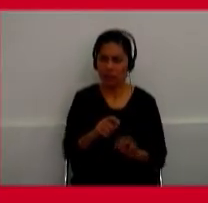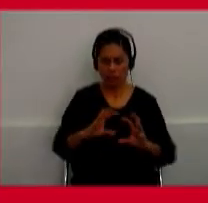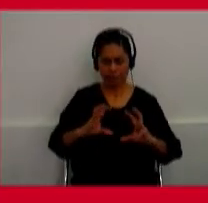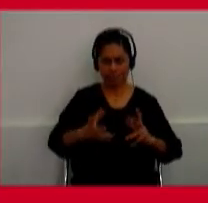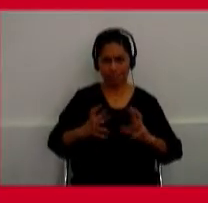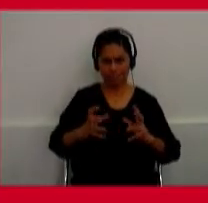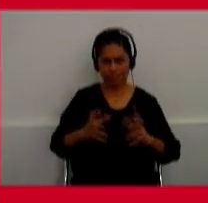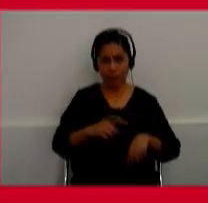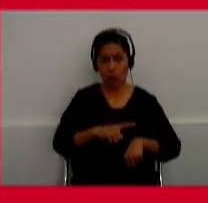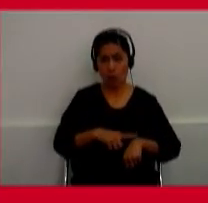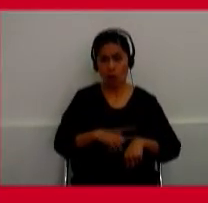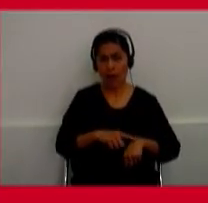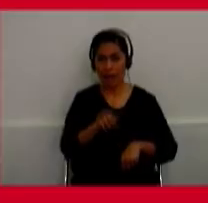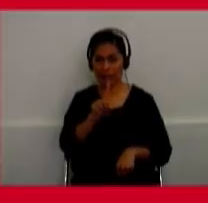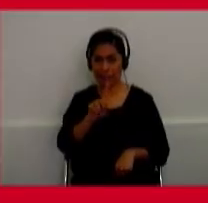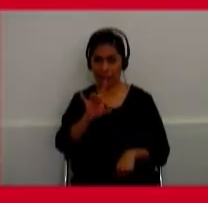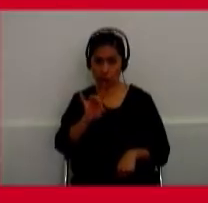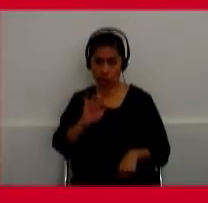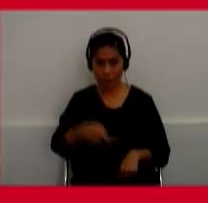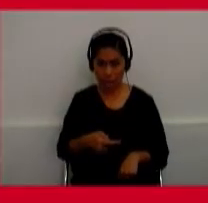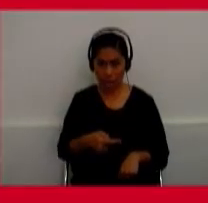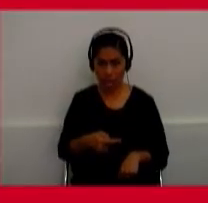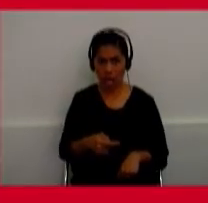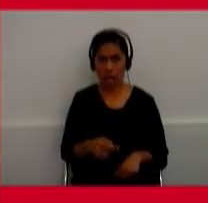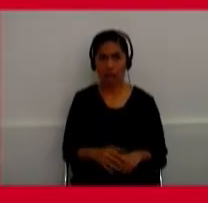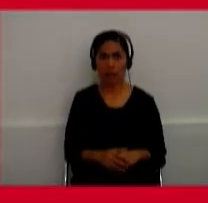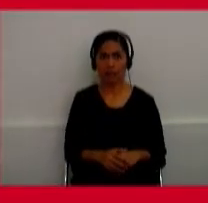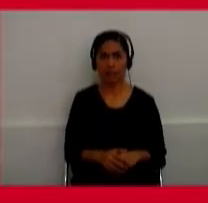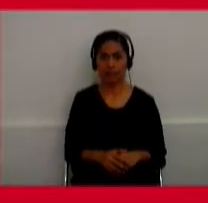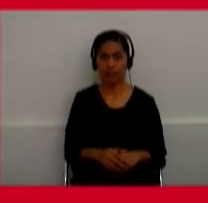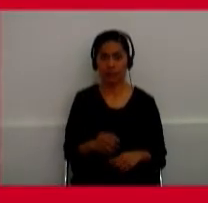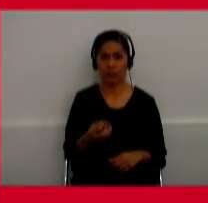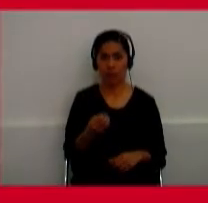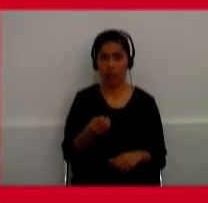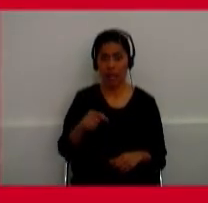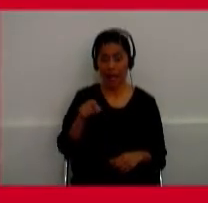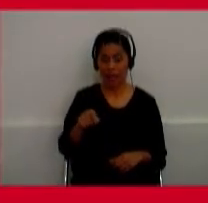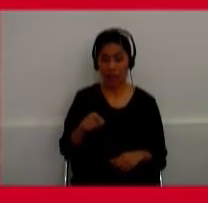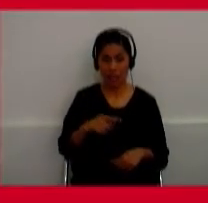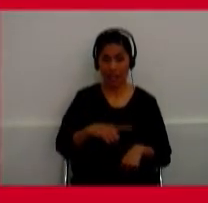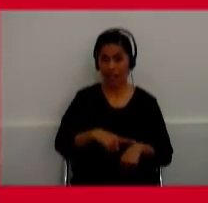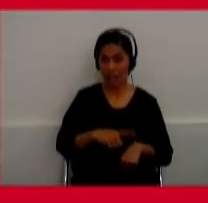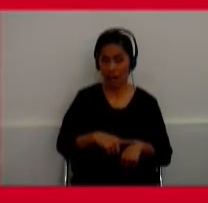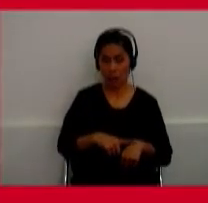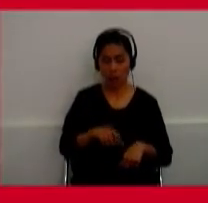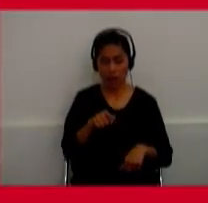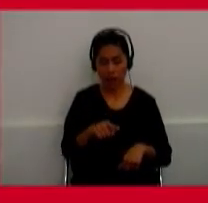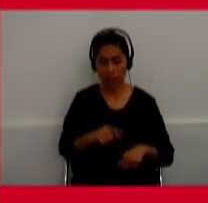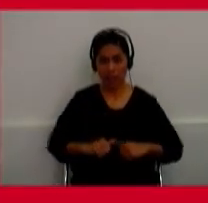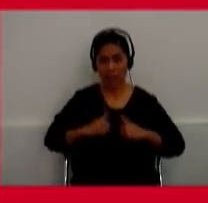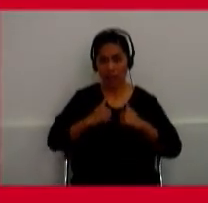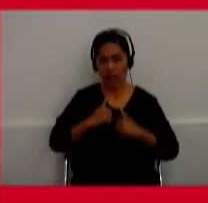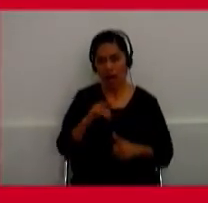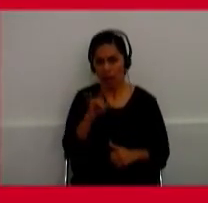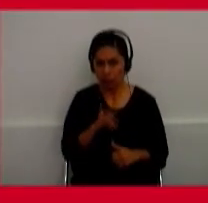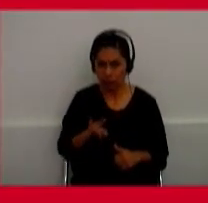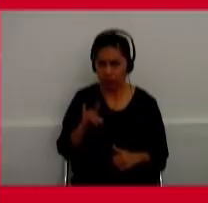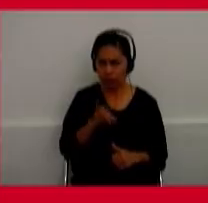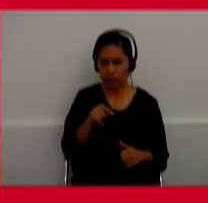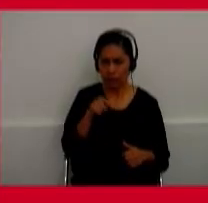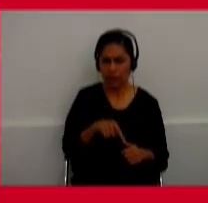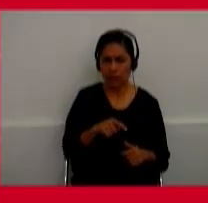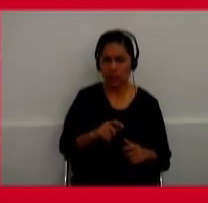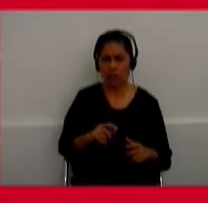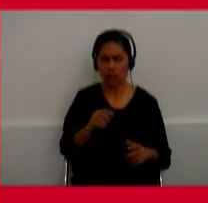y cambio de motores por PCR, por la vida remanente del equipo, los enfocábamos en esas horas, en 18.000,